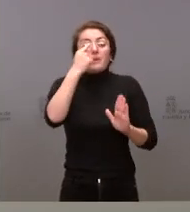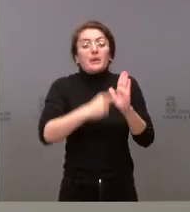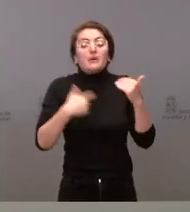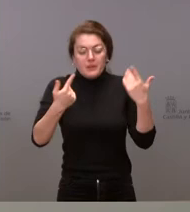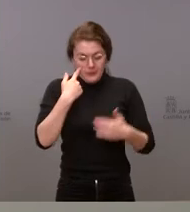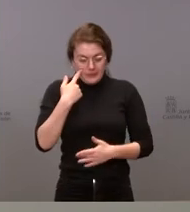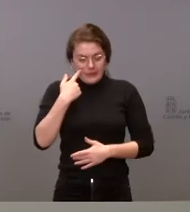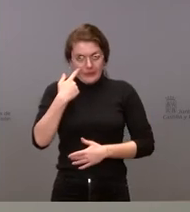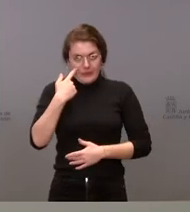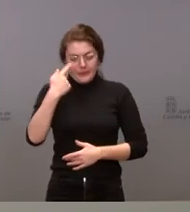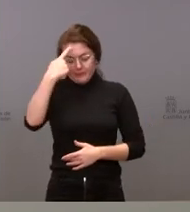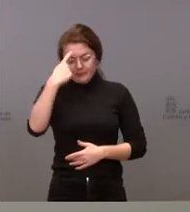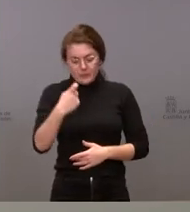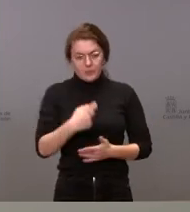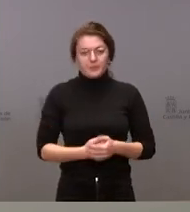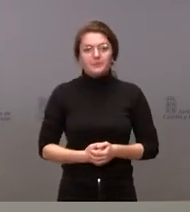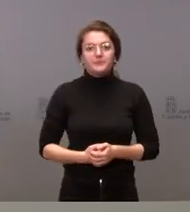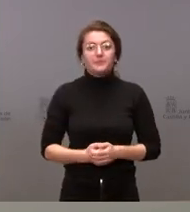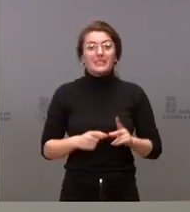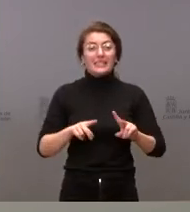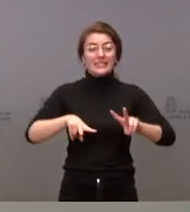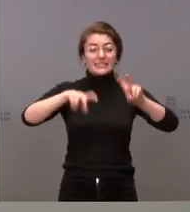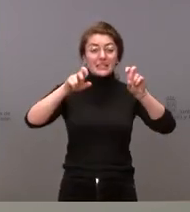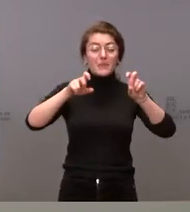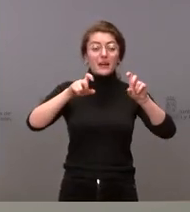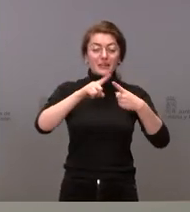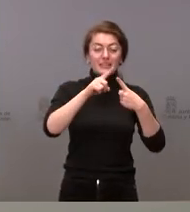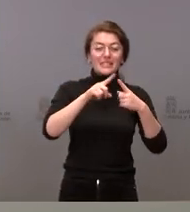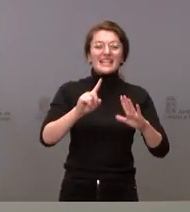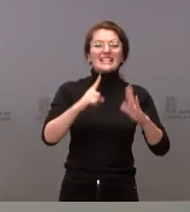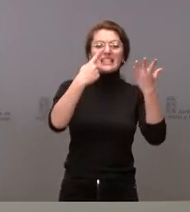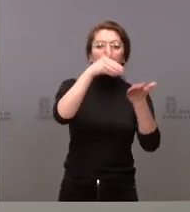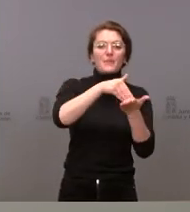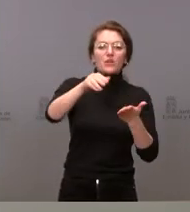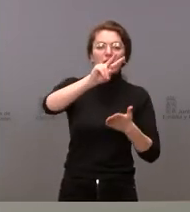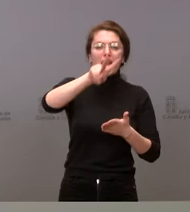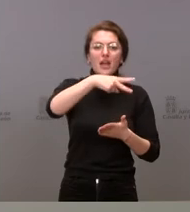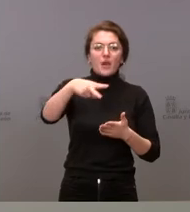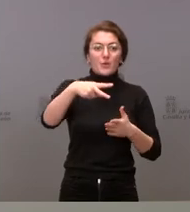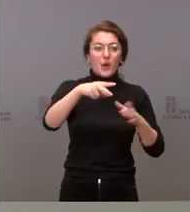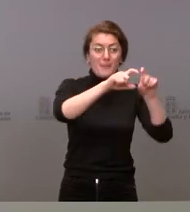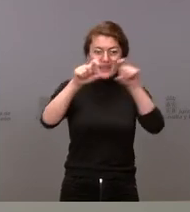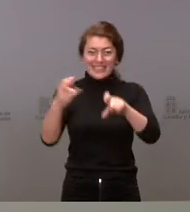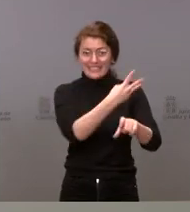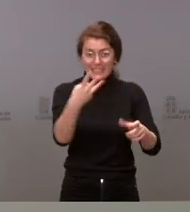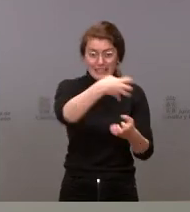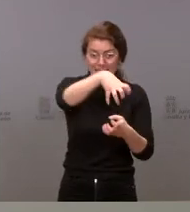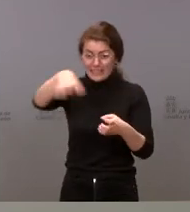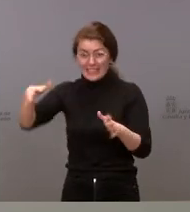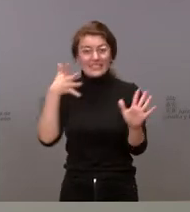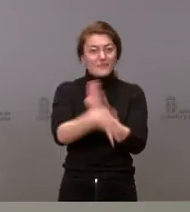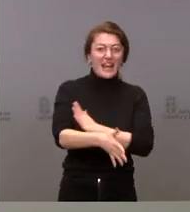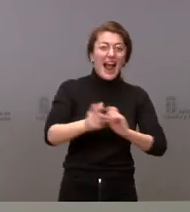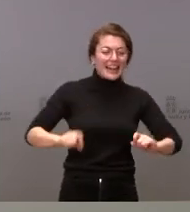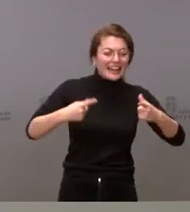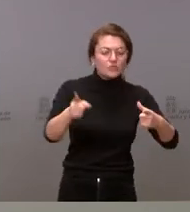encuentro en cuanto a lo que usted habla de los 6 millones de euros repartidos entre las tres empresas eso no es un gasto es es